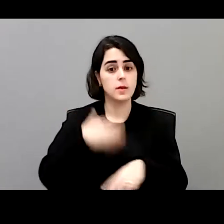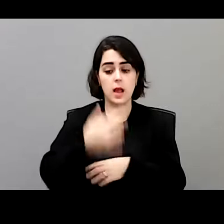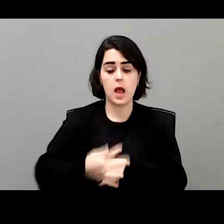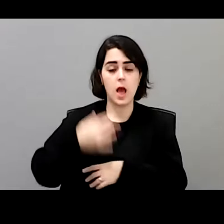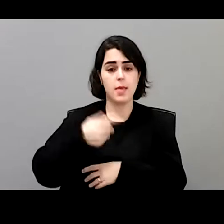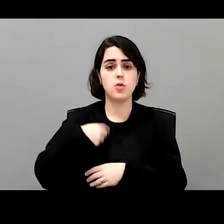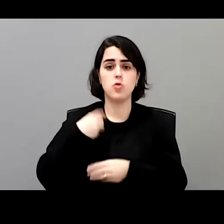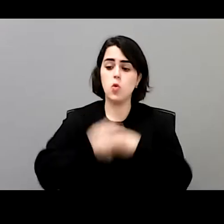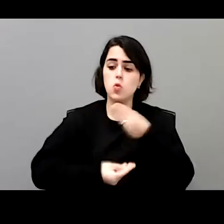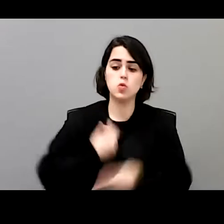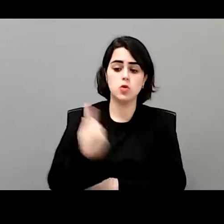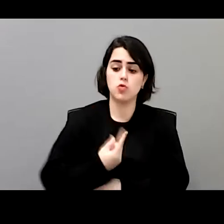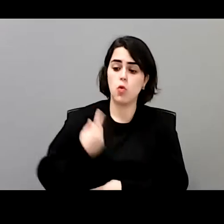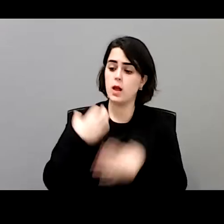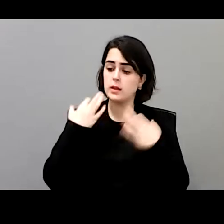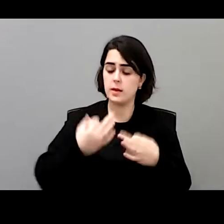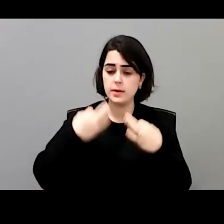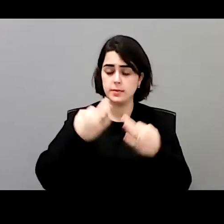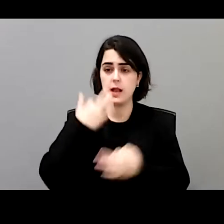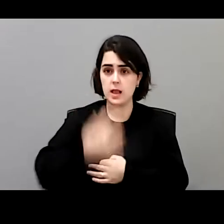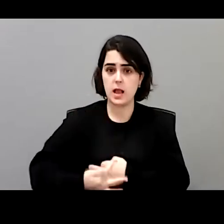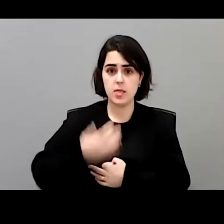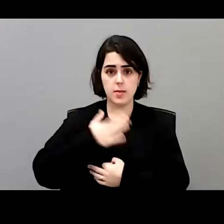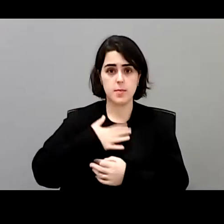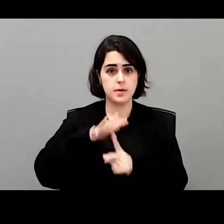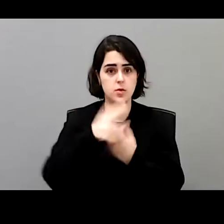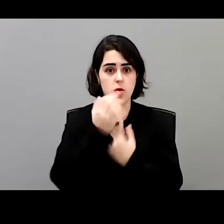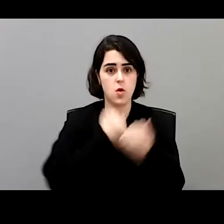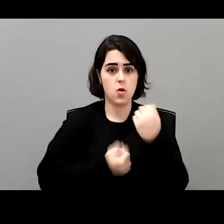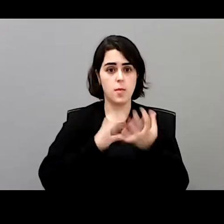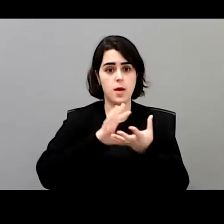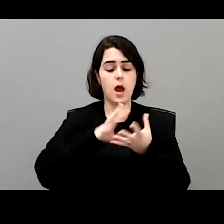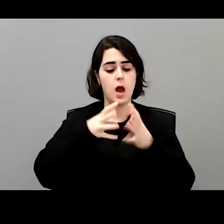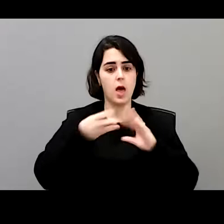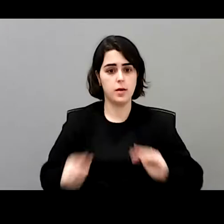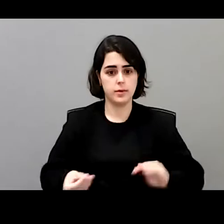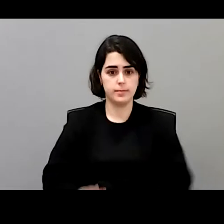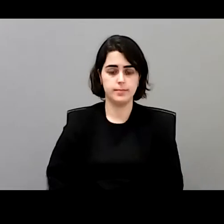yo sola en todo momento. Y que se adapte a mi situación económica.